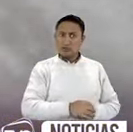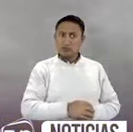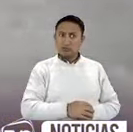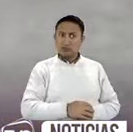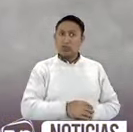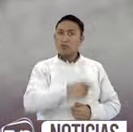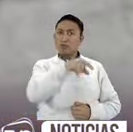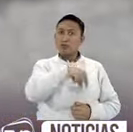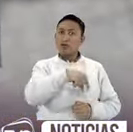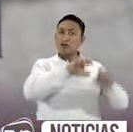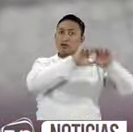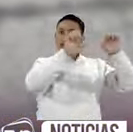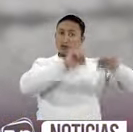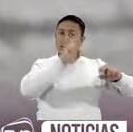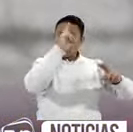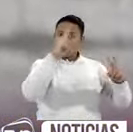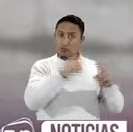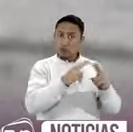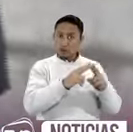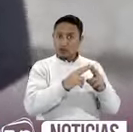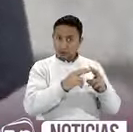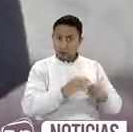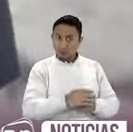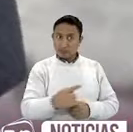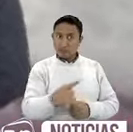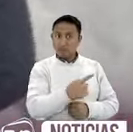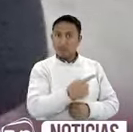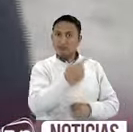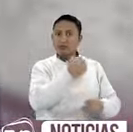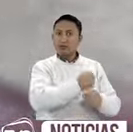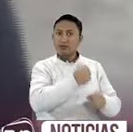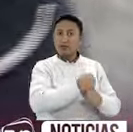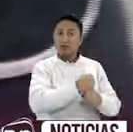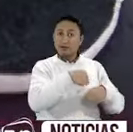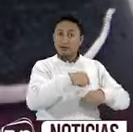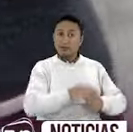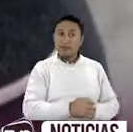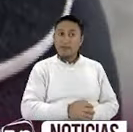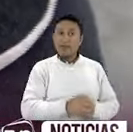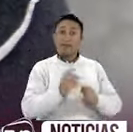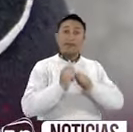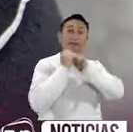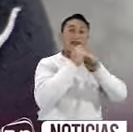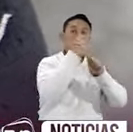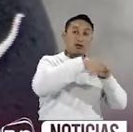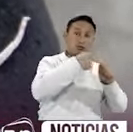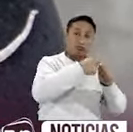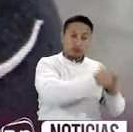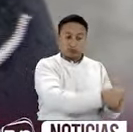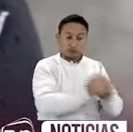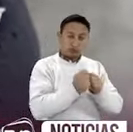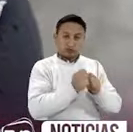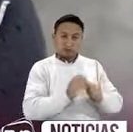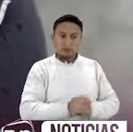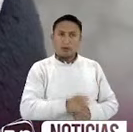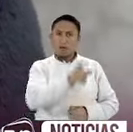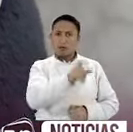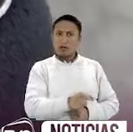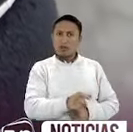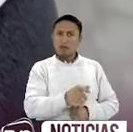un empresario reconocido porque él trabajaba en el mundo de la pesca. ¿Y para qué? Una